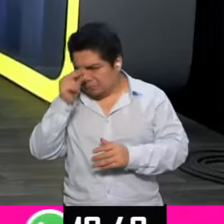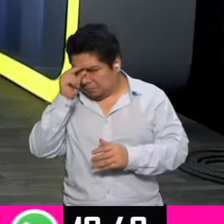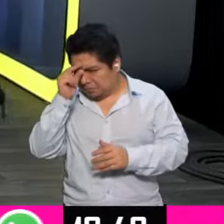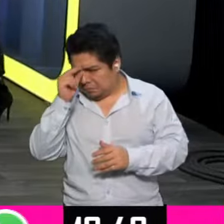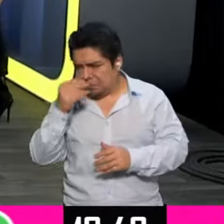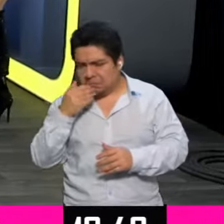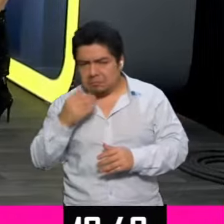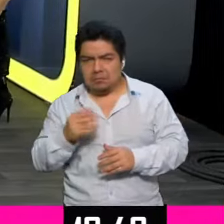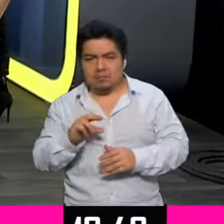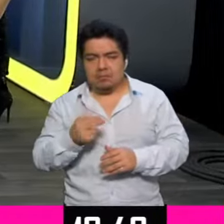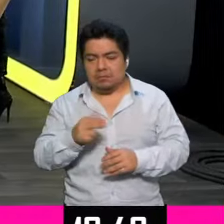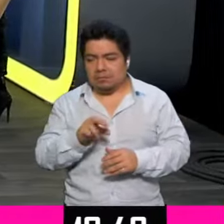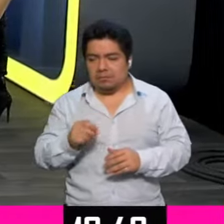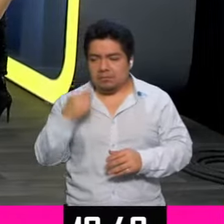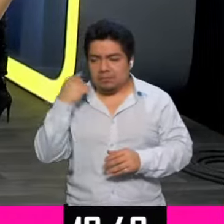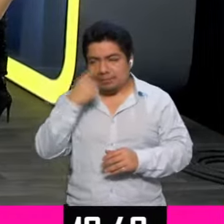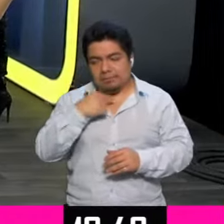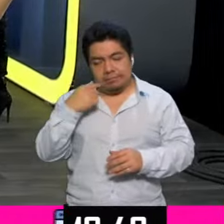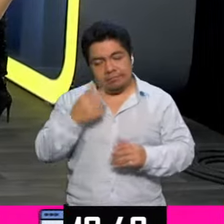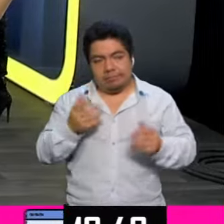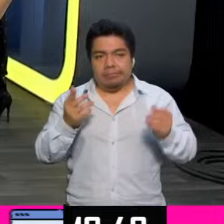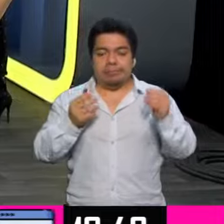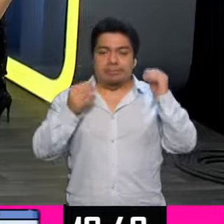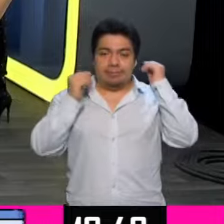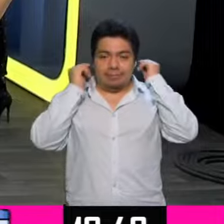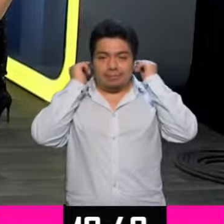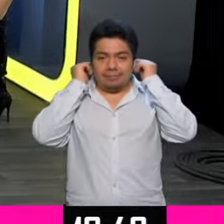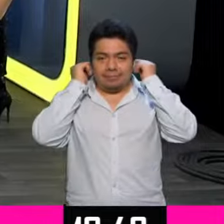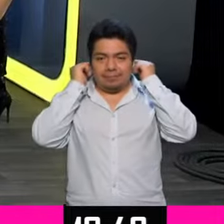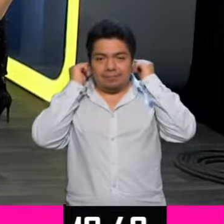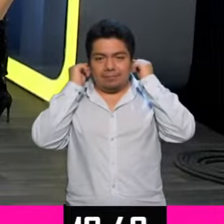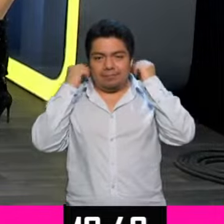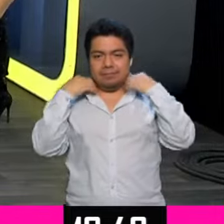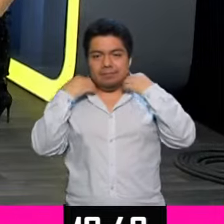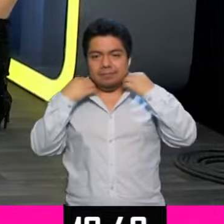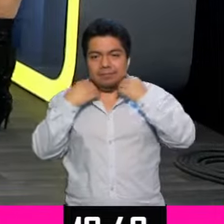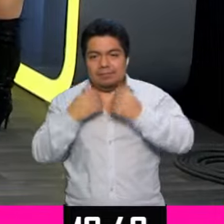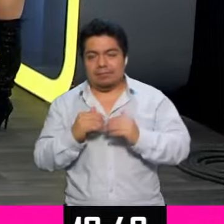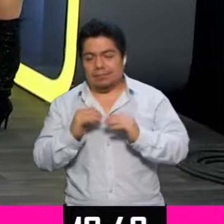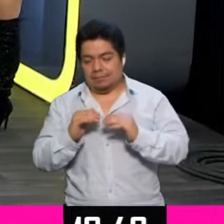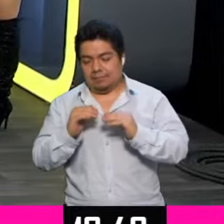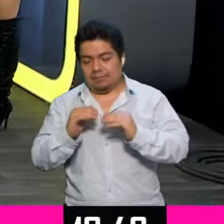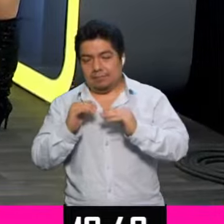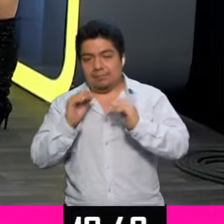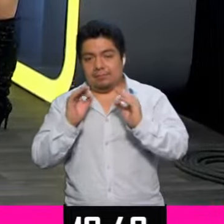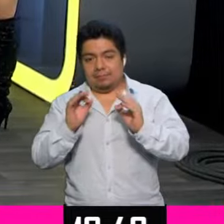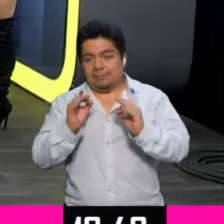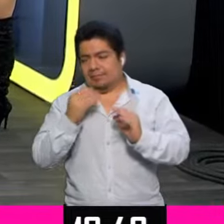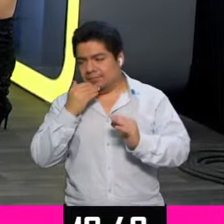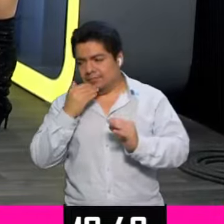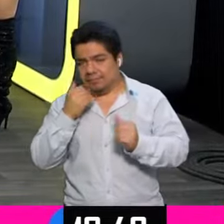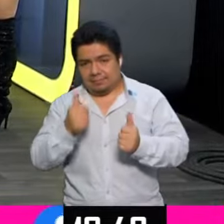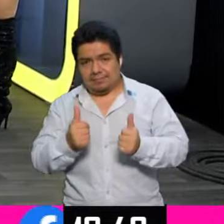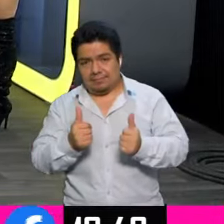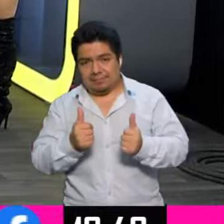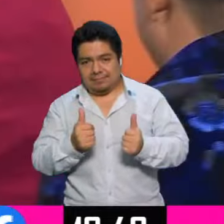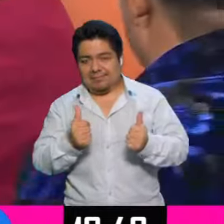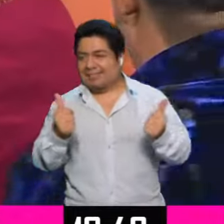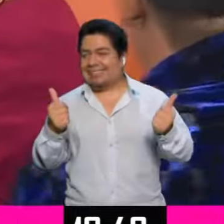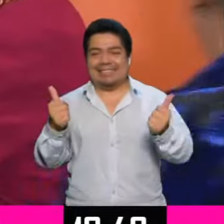chaval. Señora, la cara es la que no me ayuda. Sí, hombre, qué verdad. Ahí estamos. Súbese, compañero. A ver, yo le ayudo. Con cuidado. Nada más no se vaya acá. ¡Ahí